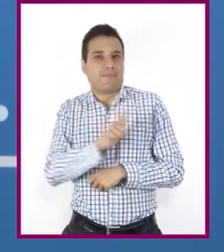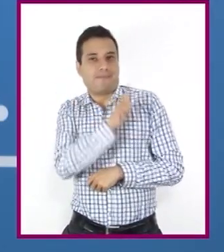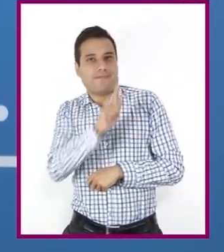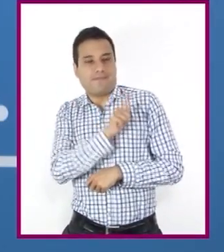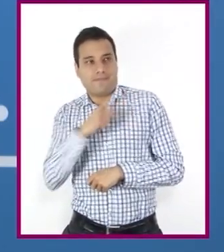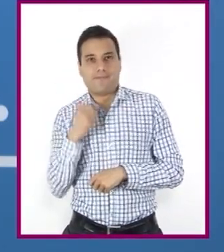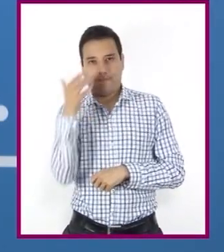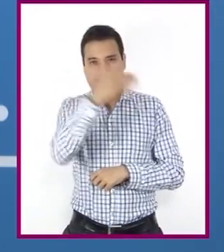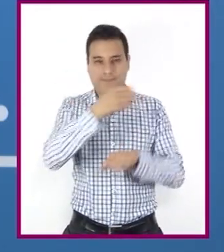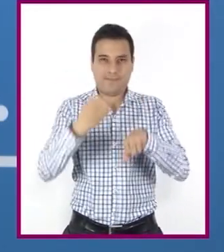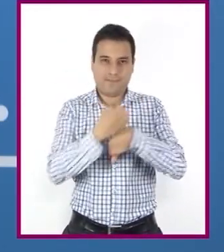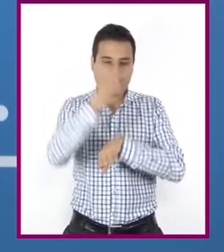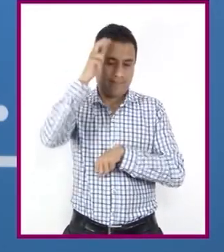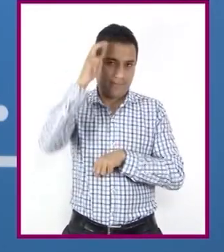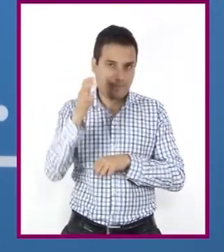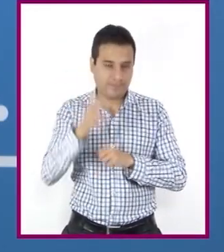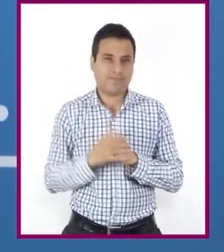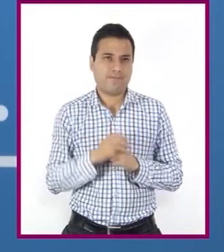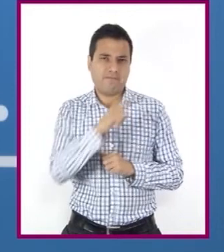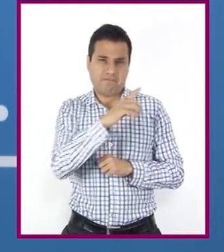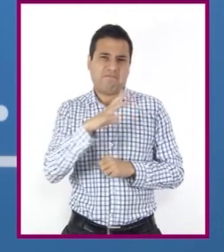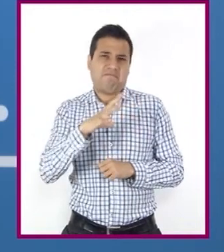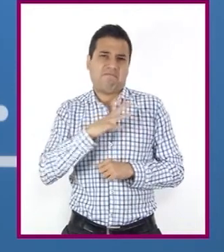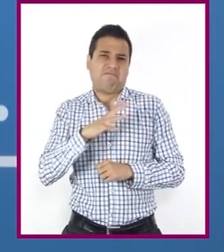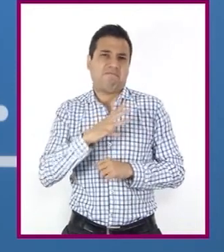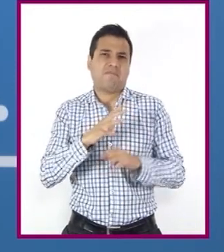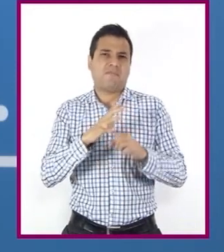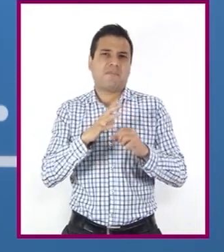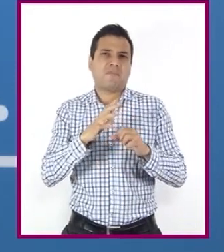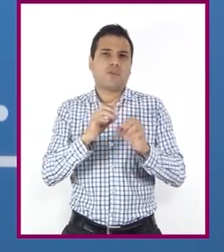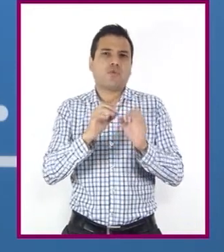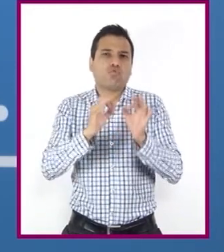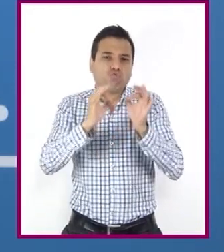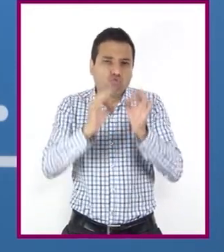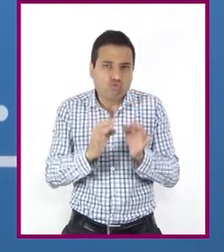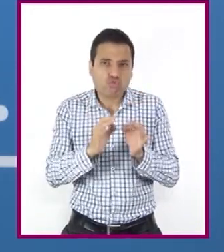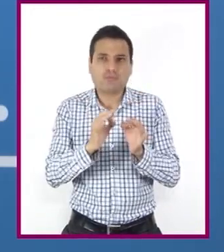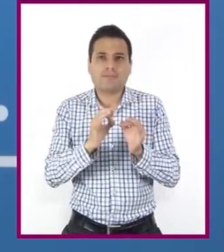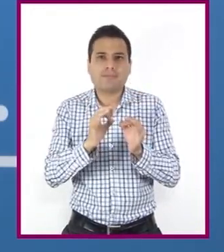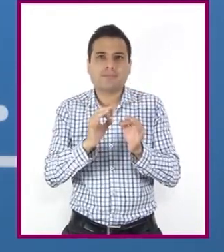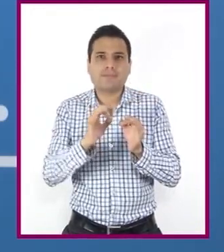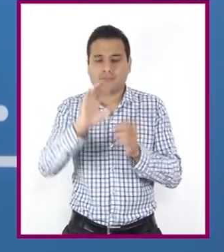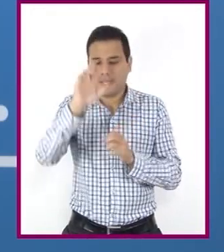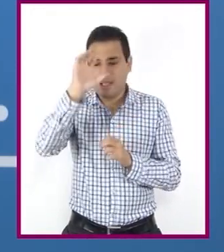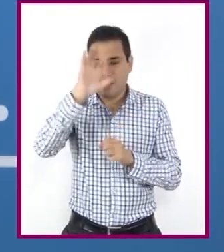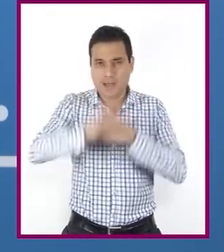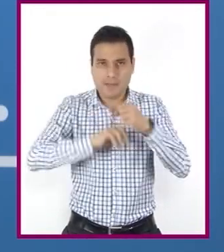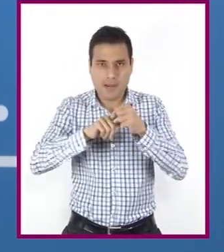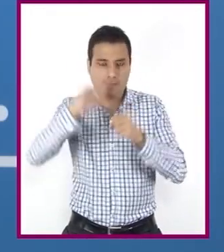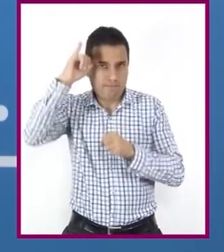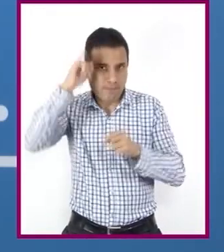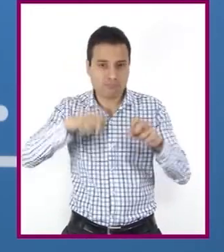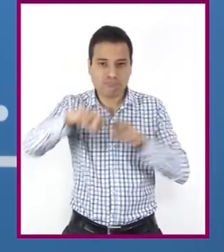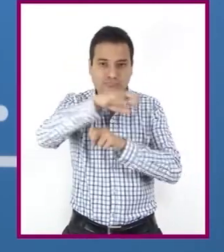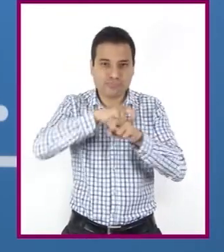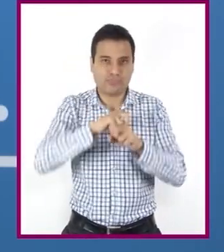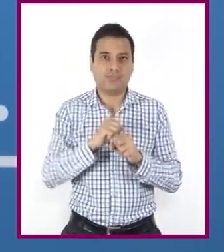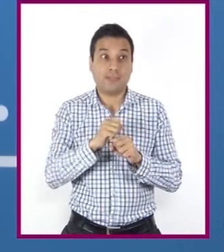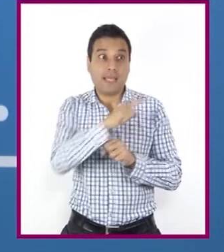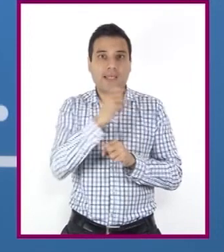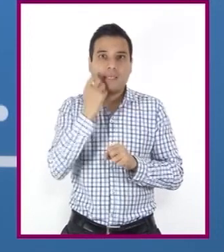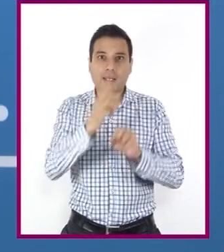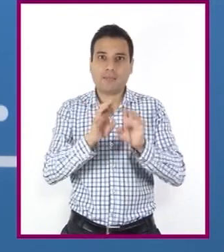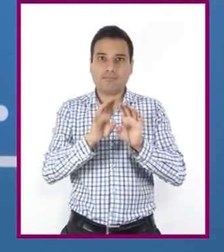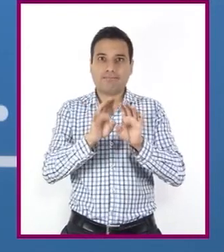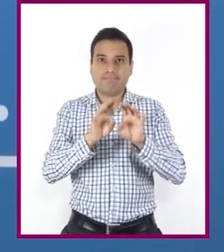el estado de Pachuca y tiene una pequeña granja que quiere cercar para que pasten sus vacas. ¿Cuántos metros de malla de alambre se requieren para cercar el